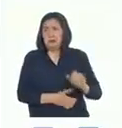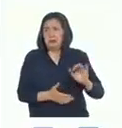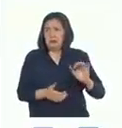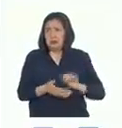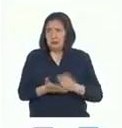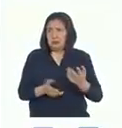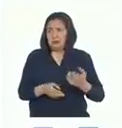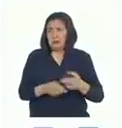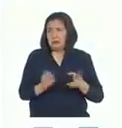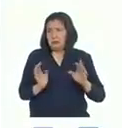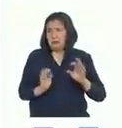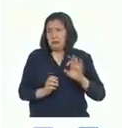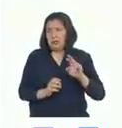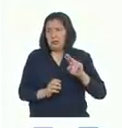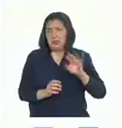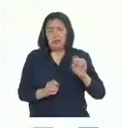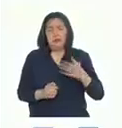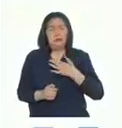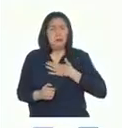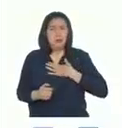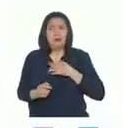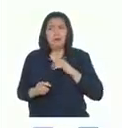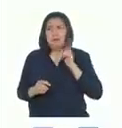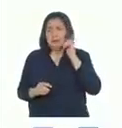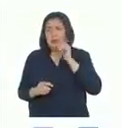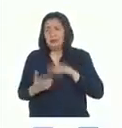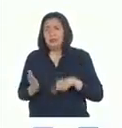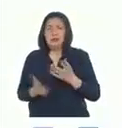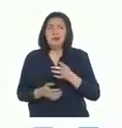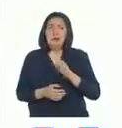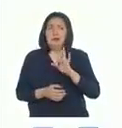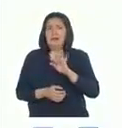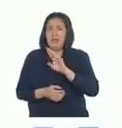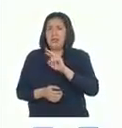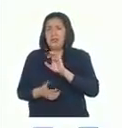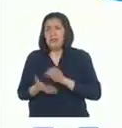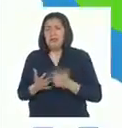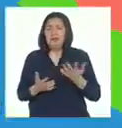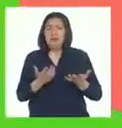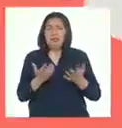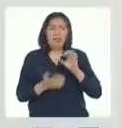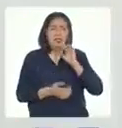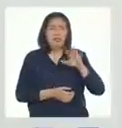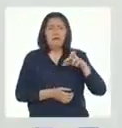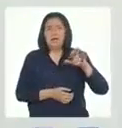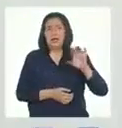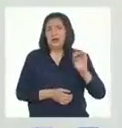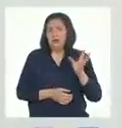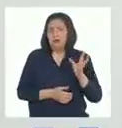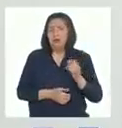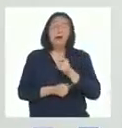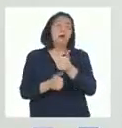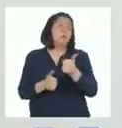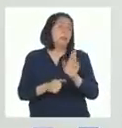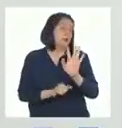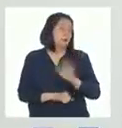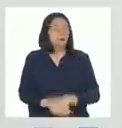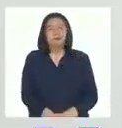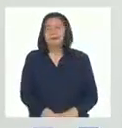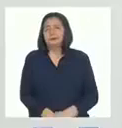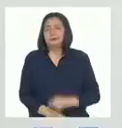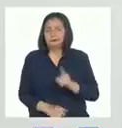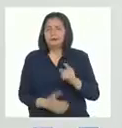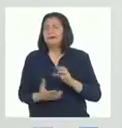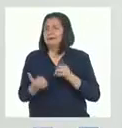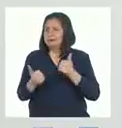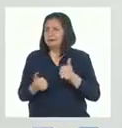llama Francisco, porque mi tío se llama así. Le dice Paco, y debe ser el protagonista. Muy bien, Olenka y Sara.